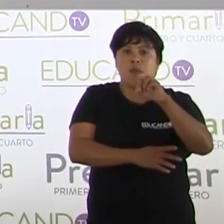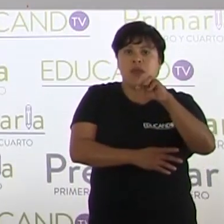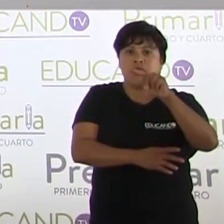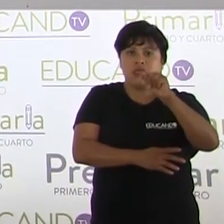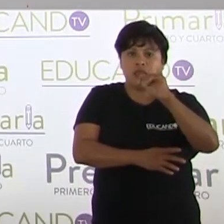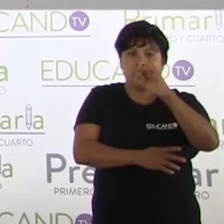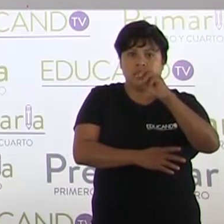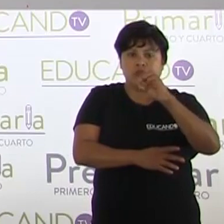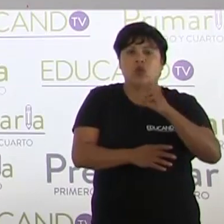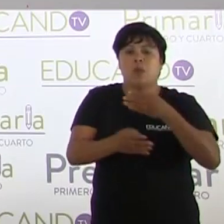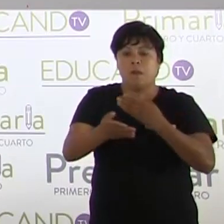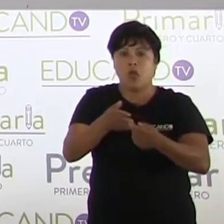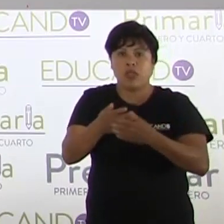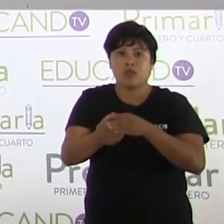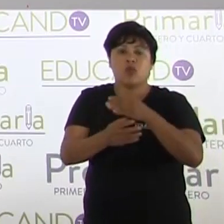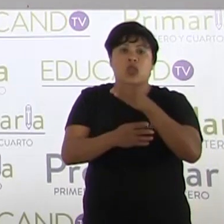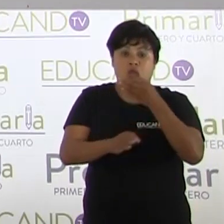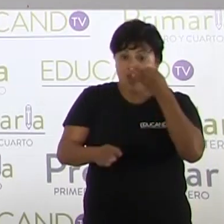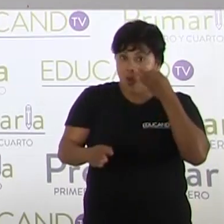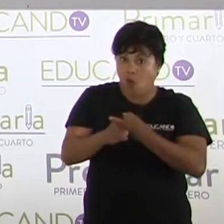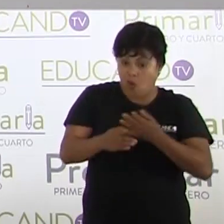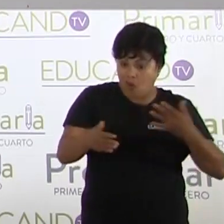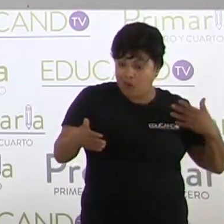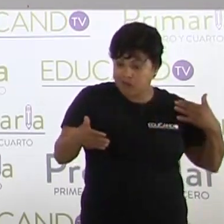romanticismo, el modernismo, hasta hoy día.